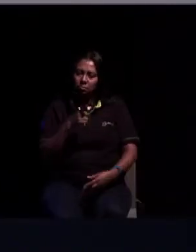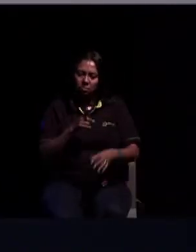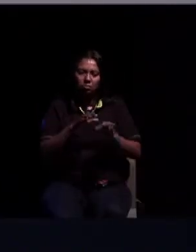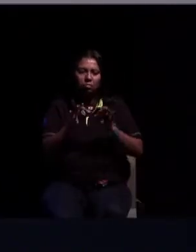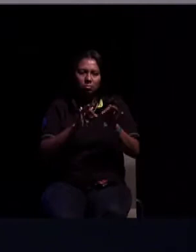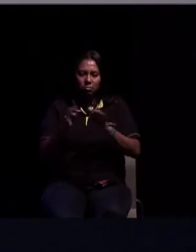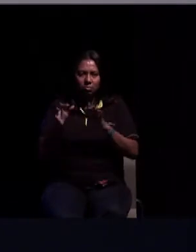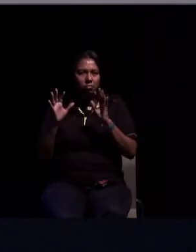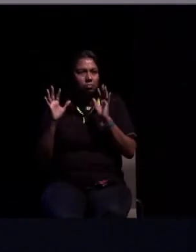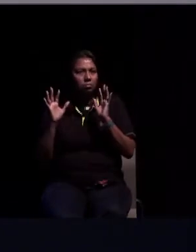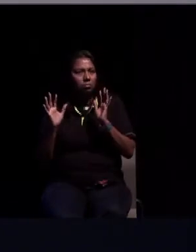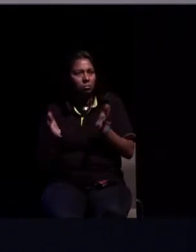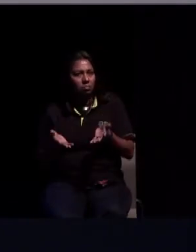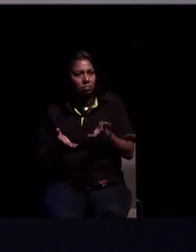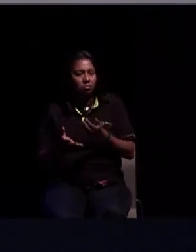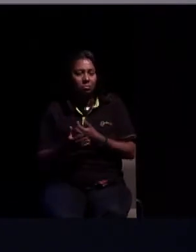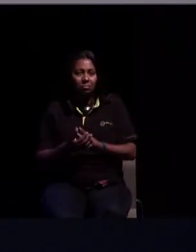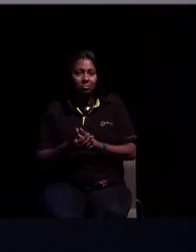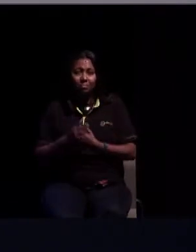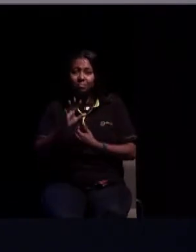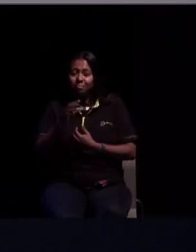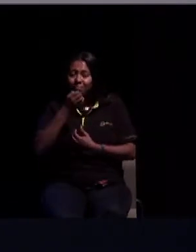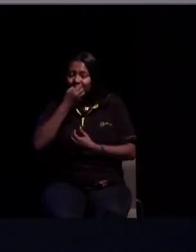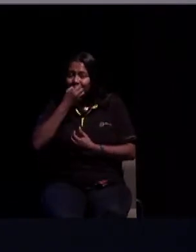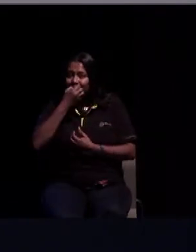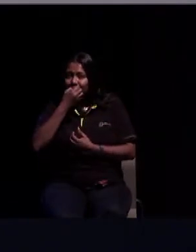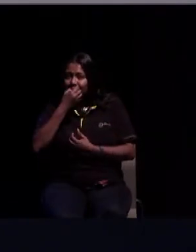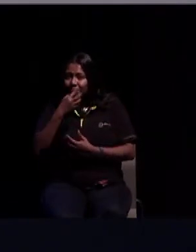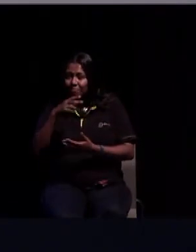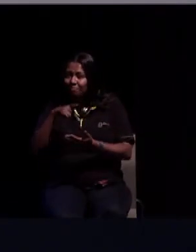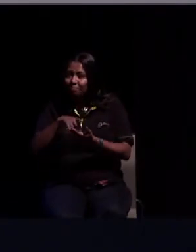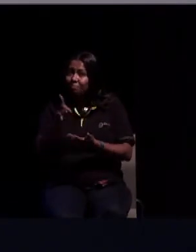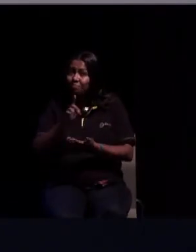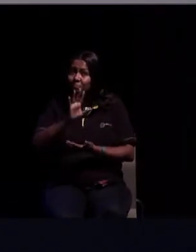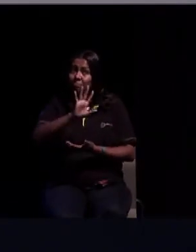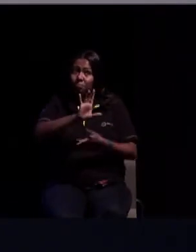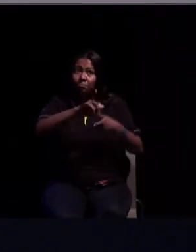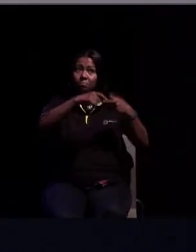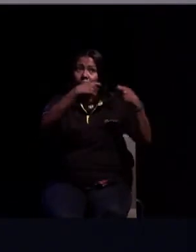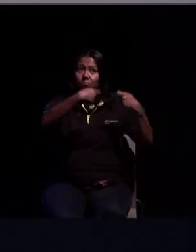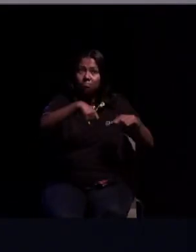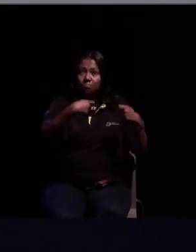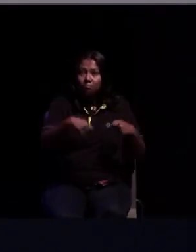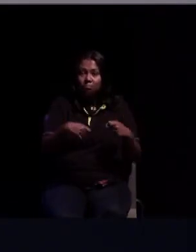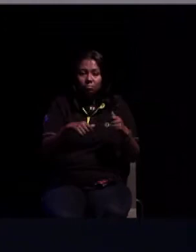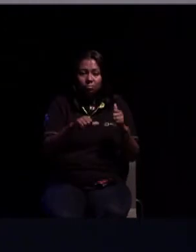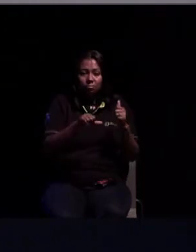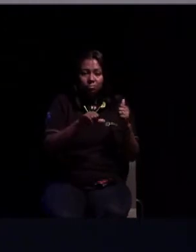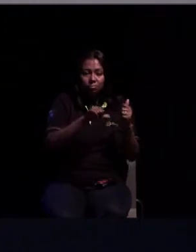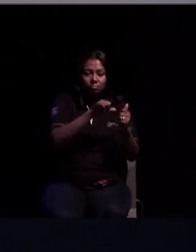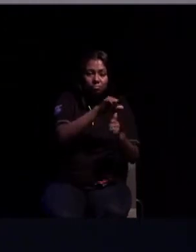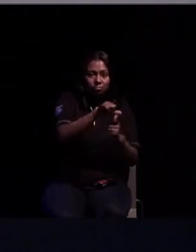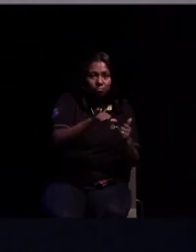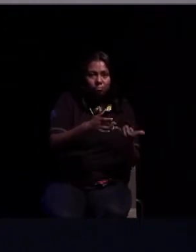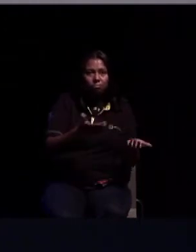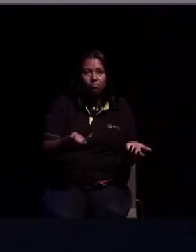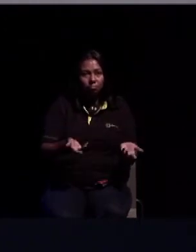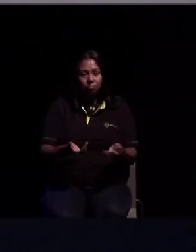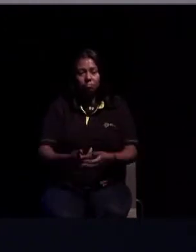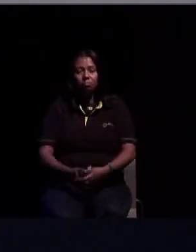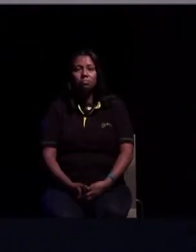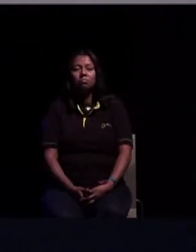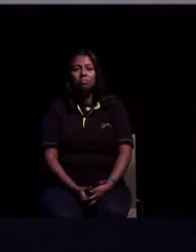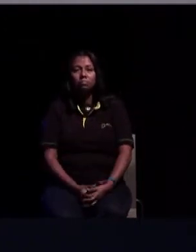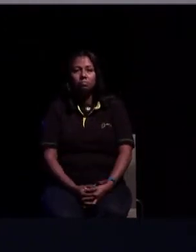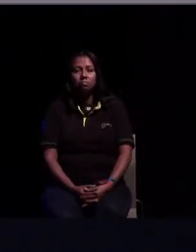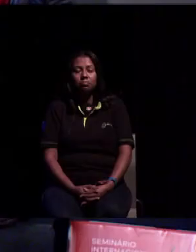resultando tan satisfactorio y por lo tanto hay una necesidad de dar un giro a lo que nosotros estamos